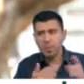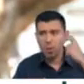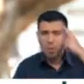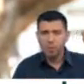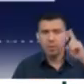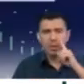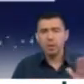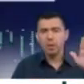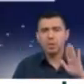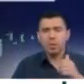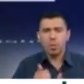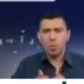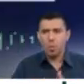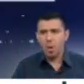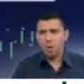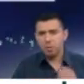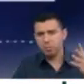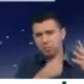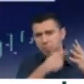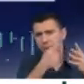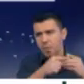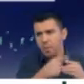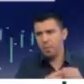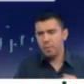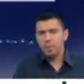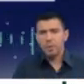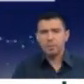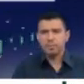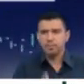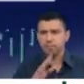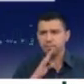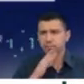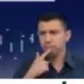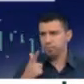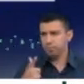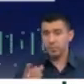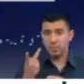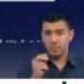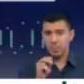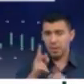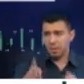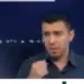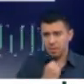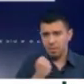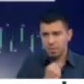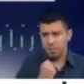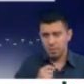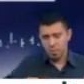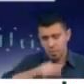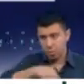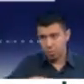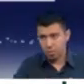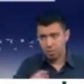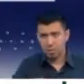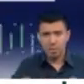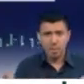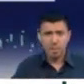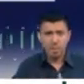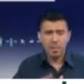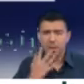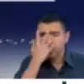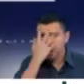nacional. Las condiciones físicas y psicológicas de 20 trabajadores de diferentes empresas contratistas que trabajan en la planta de gas